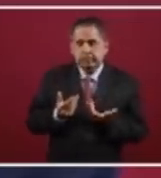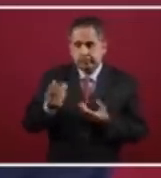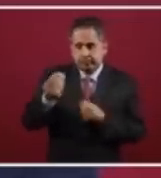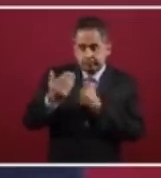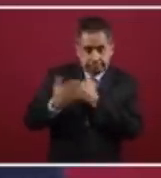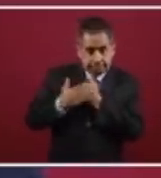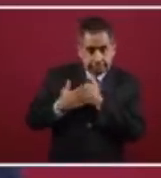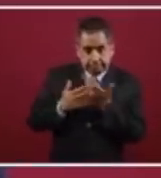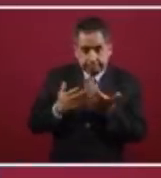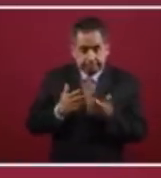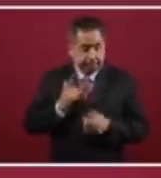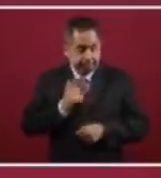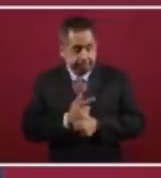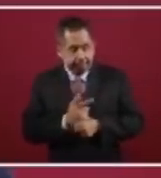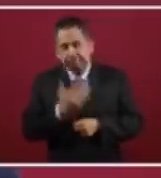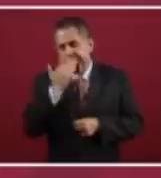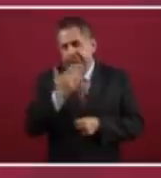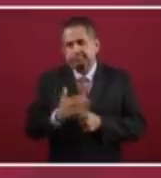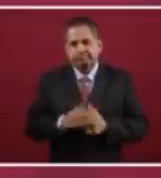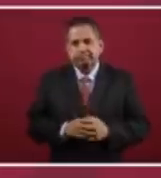va a tener